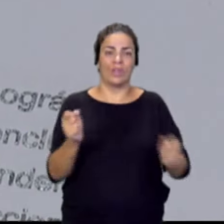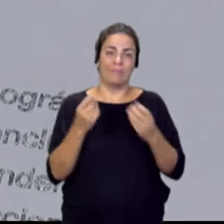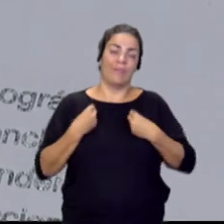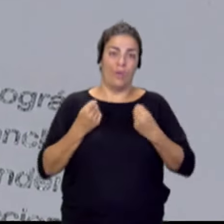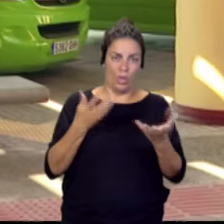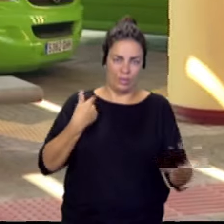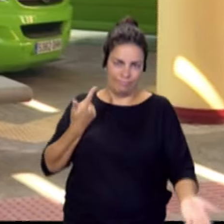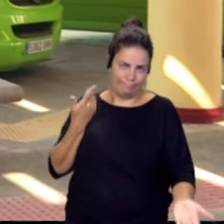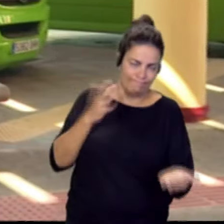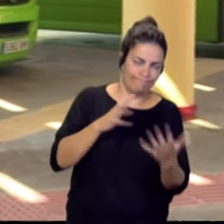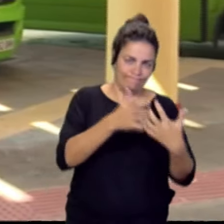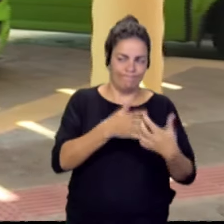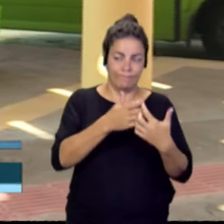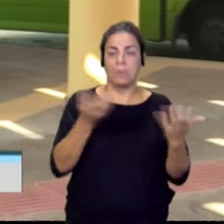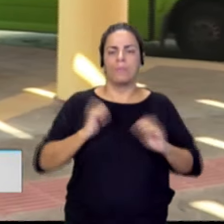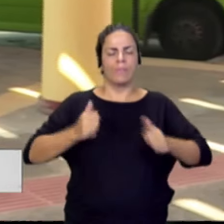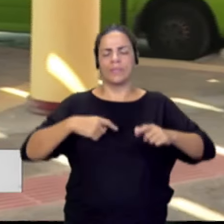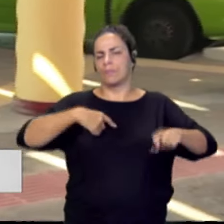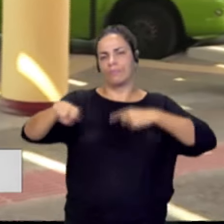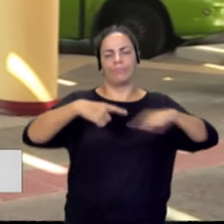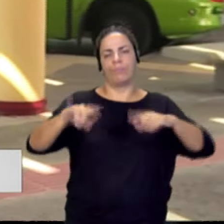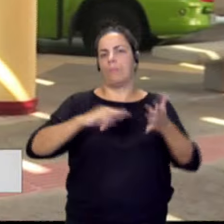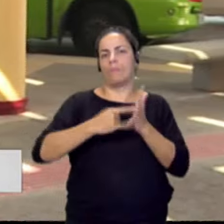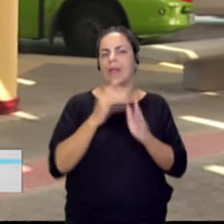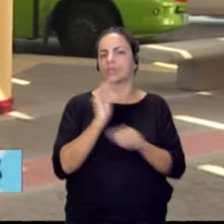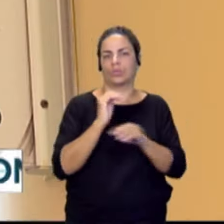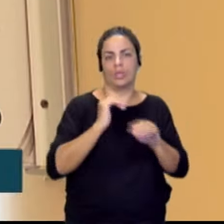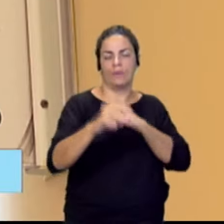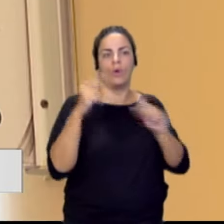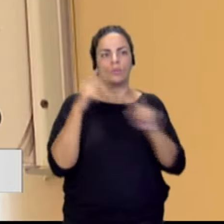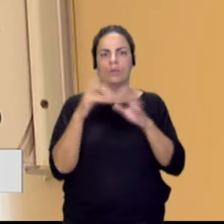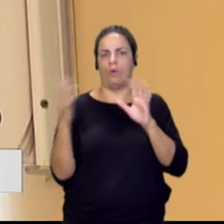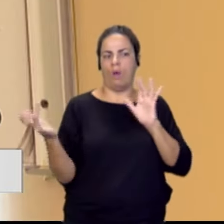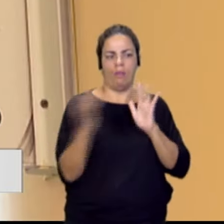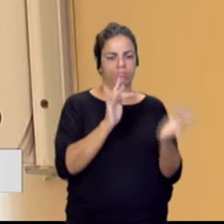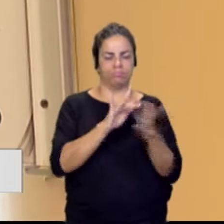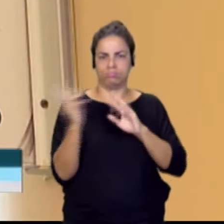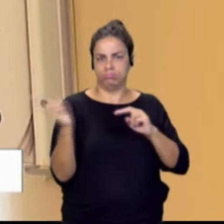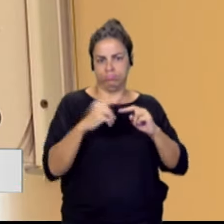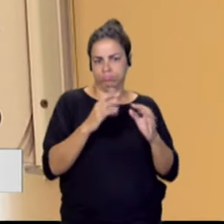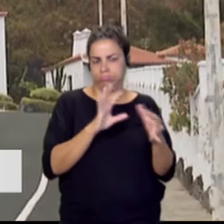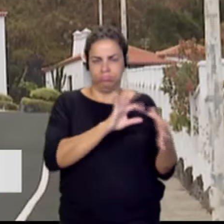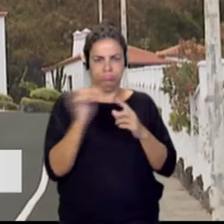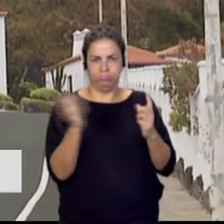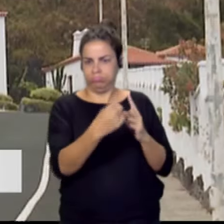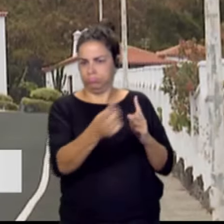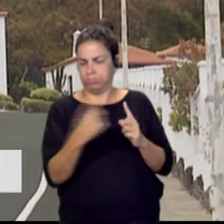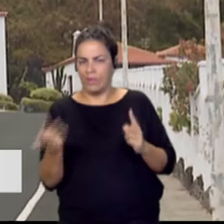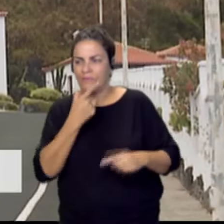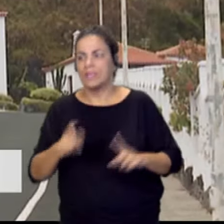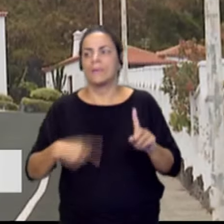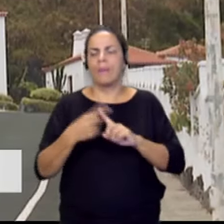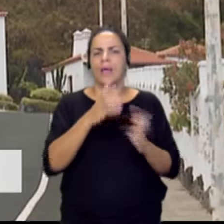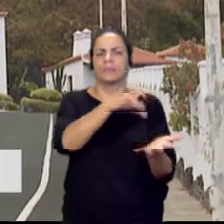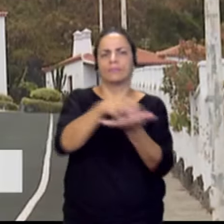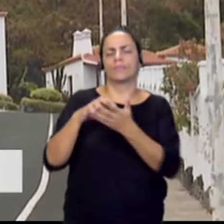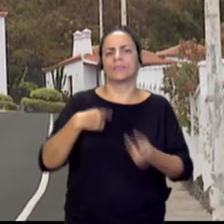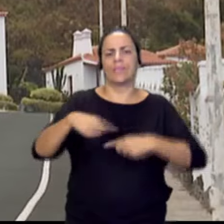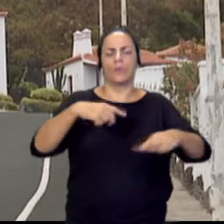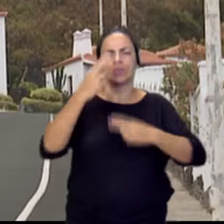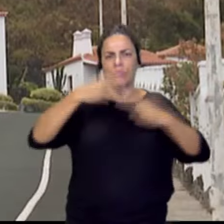por la movilidad, se plantean planes sostenibles que garanticen la conectividad, así como infraestructuras de transporte público en municipios